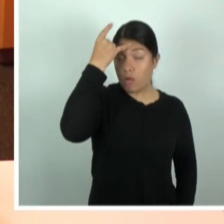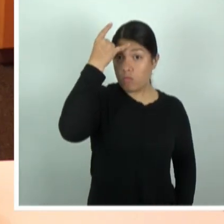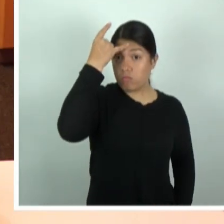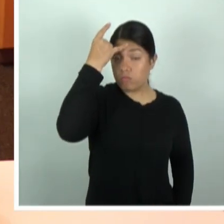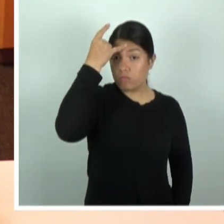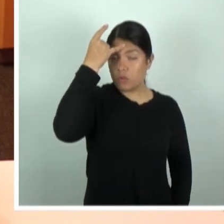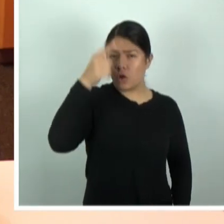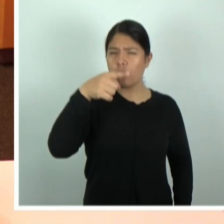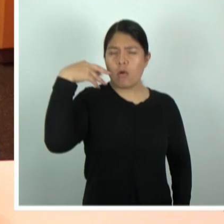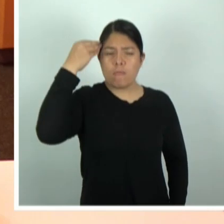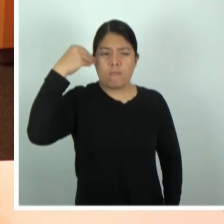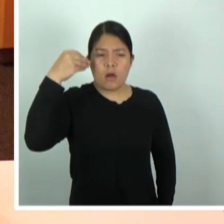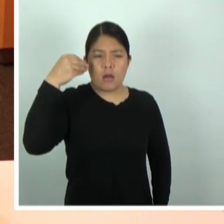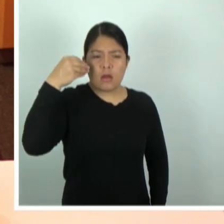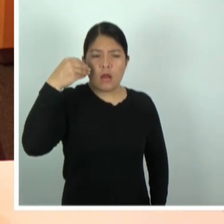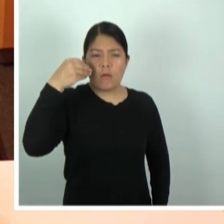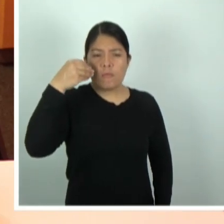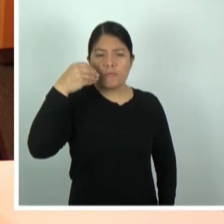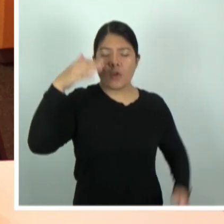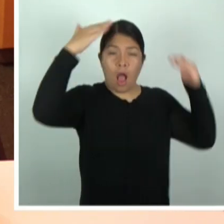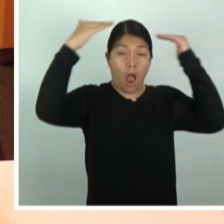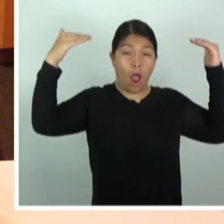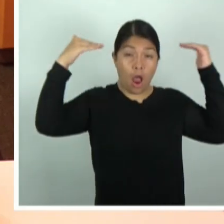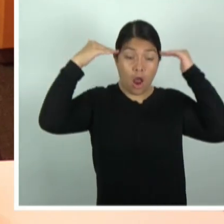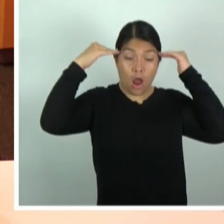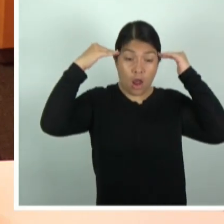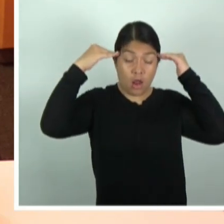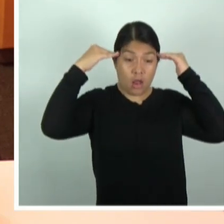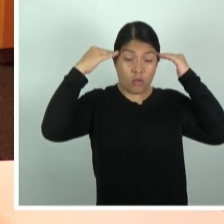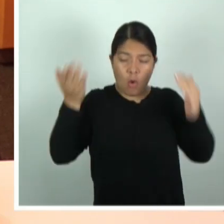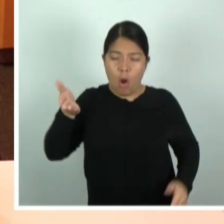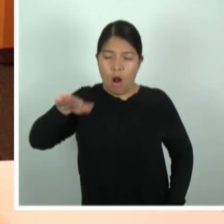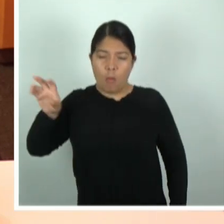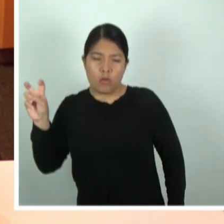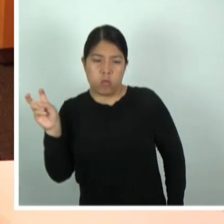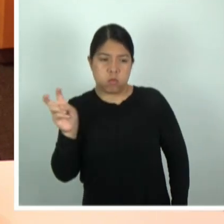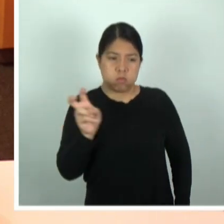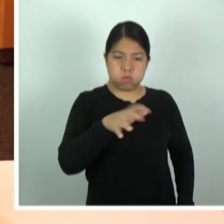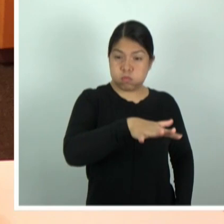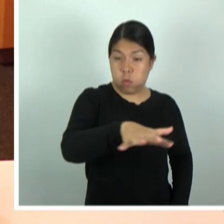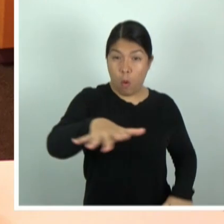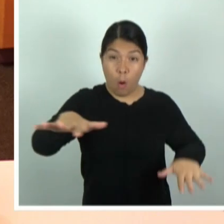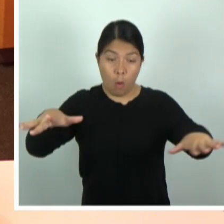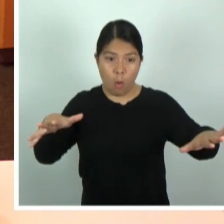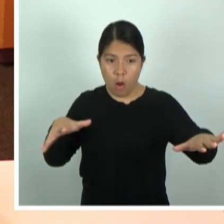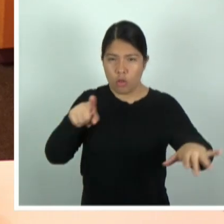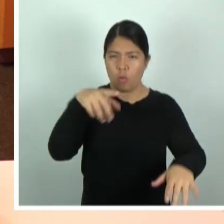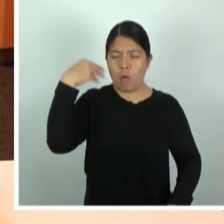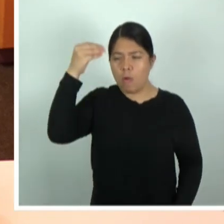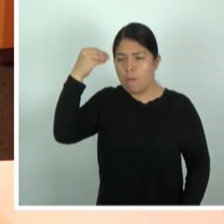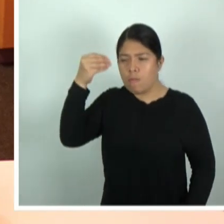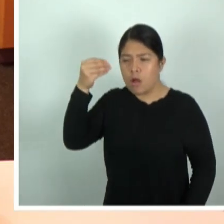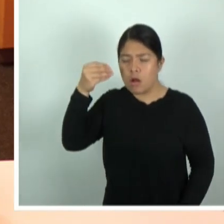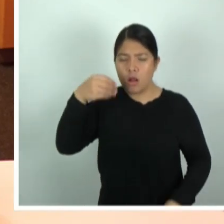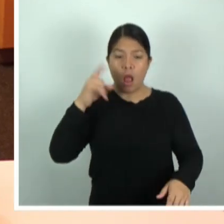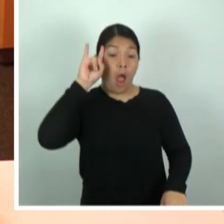de Egipto y tocó las puertas de los israelitas, a través de la sangre del cordero, los